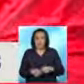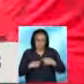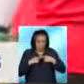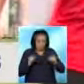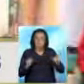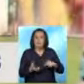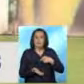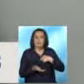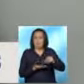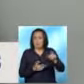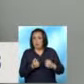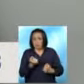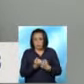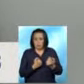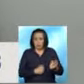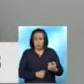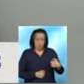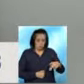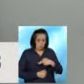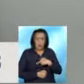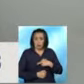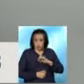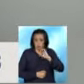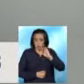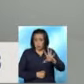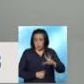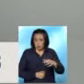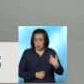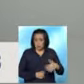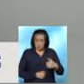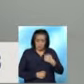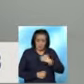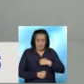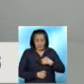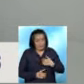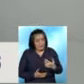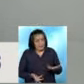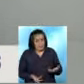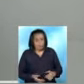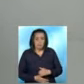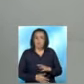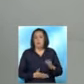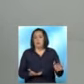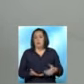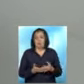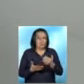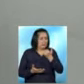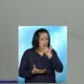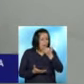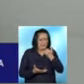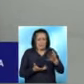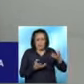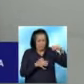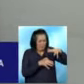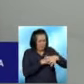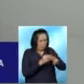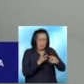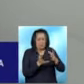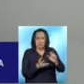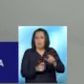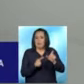de apoyo para todos ellos. Queremos transmitirle nuestro más profundo pesar por todo lo ocurrido, por